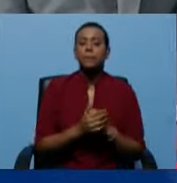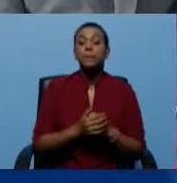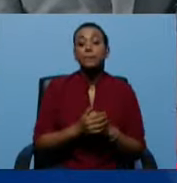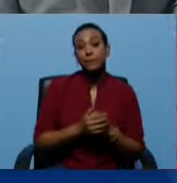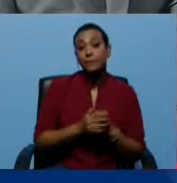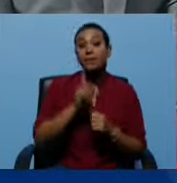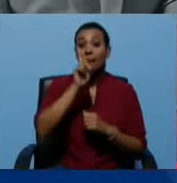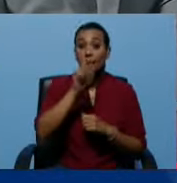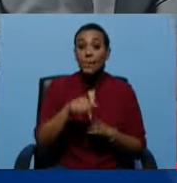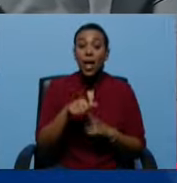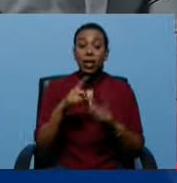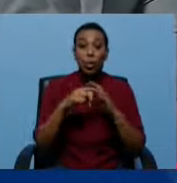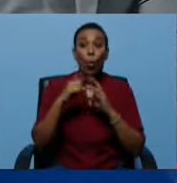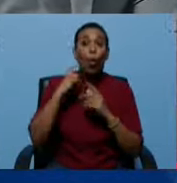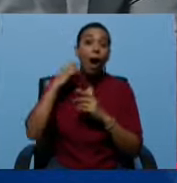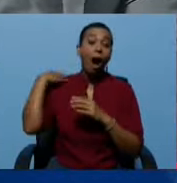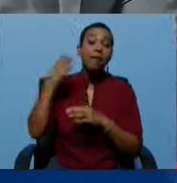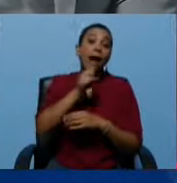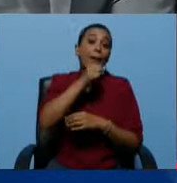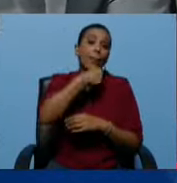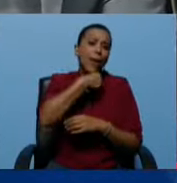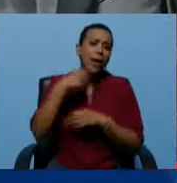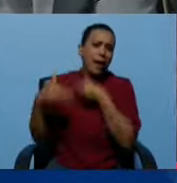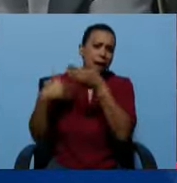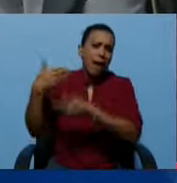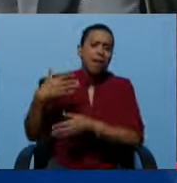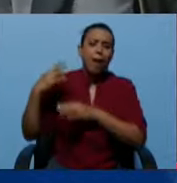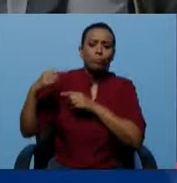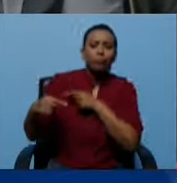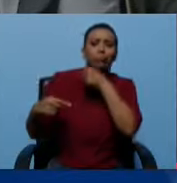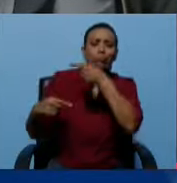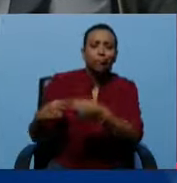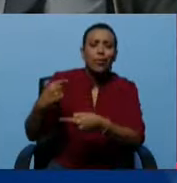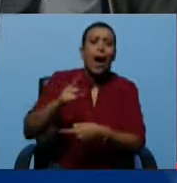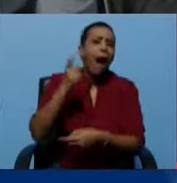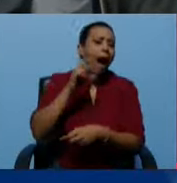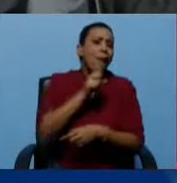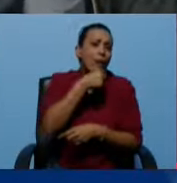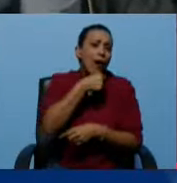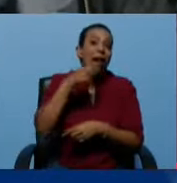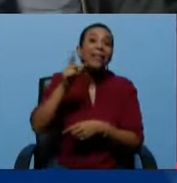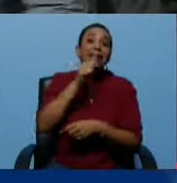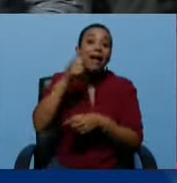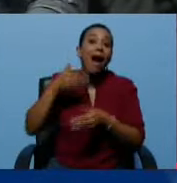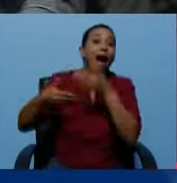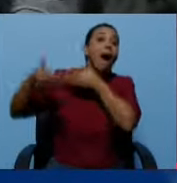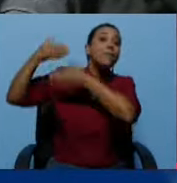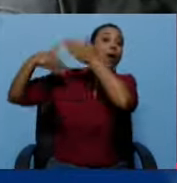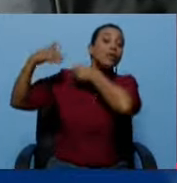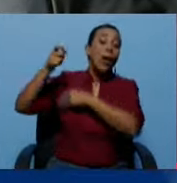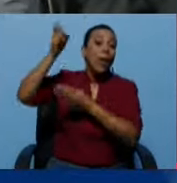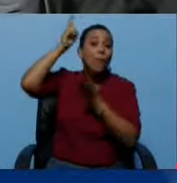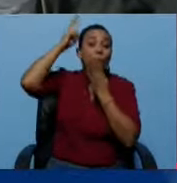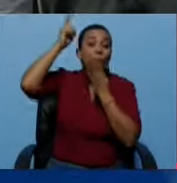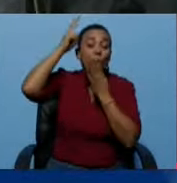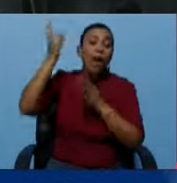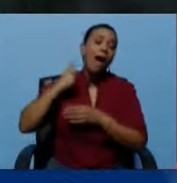Y también todo eso venía de las abuelas. ¿Y de quién venía todo ese conocimiento? De los pueblos